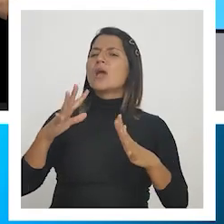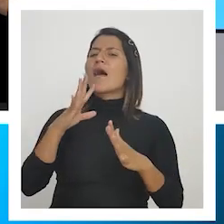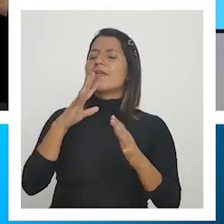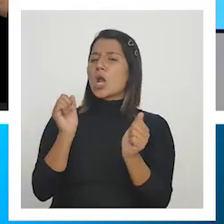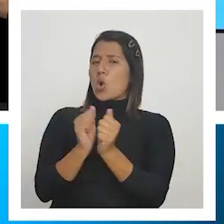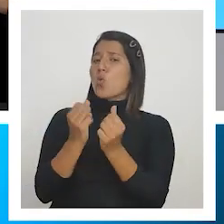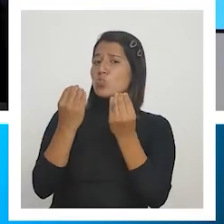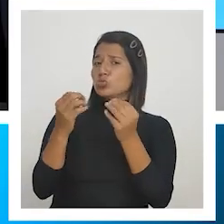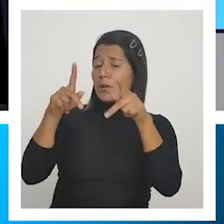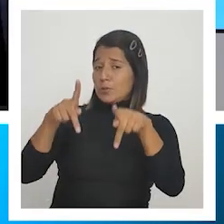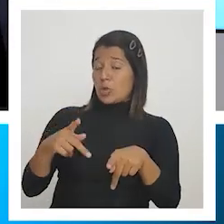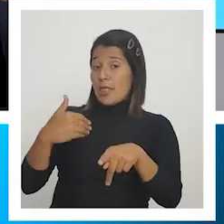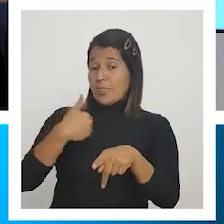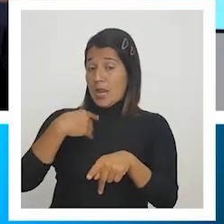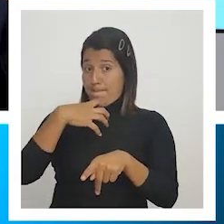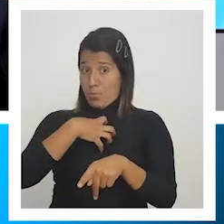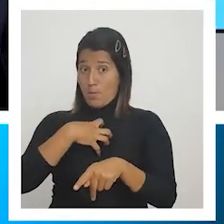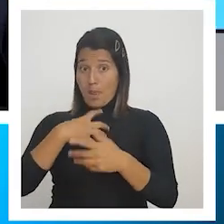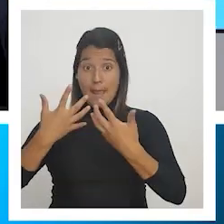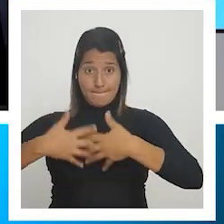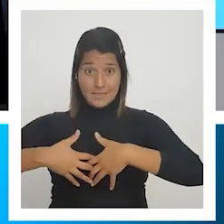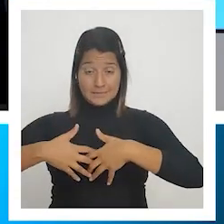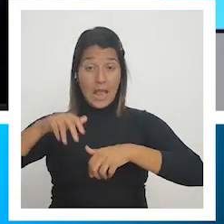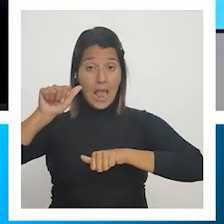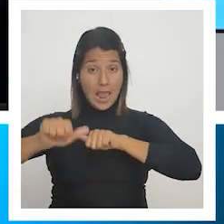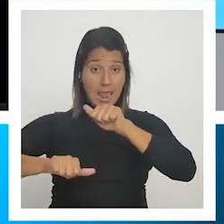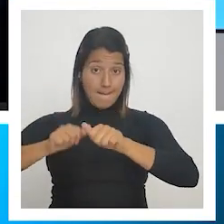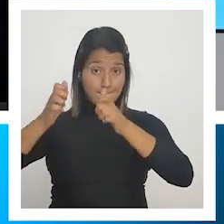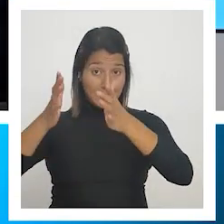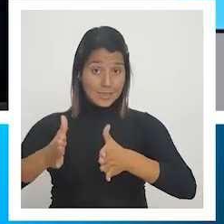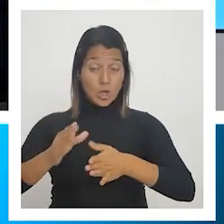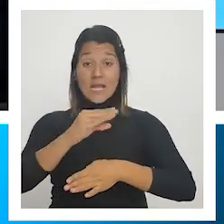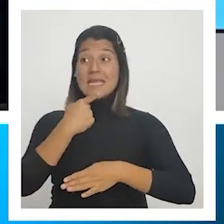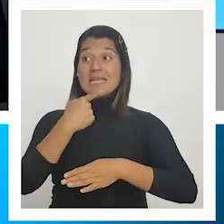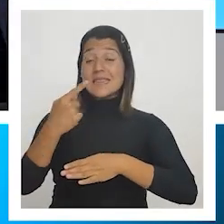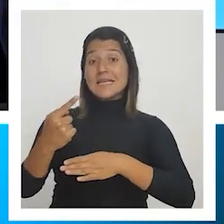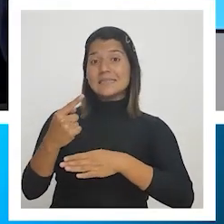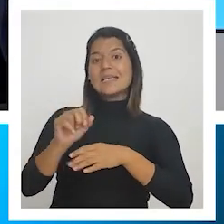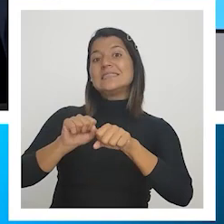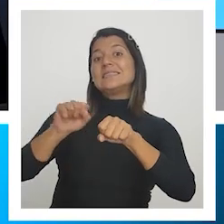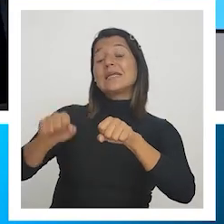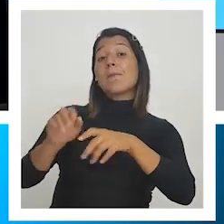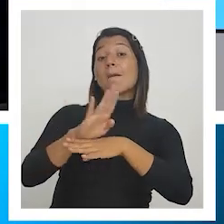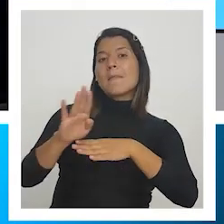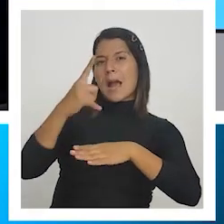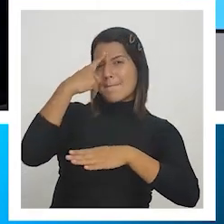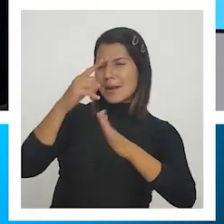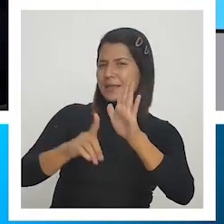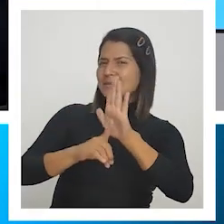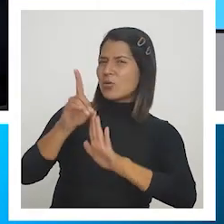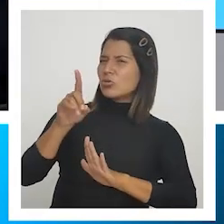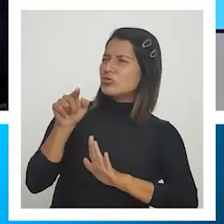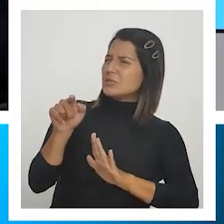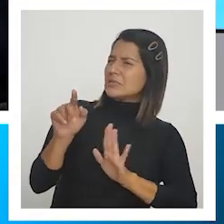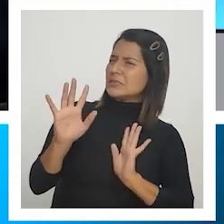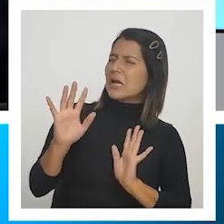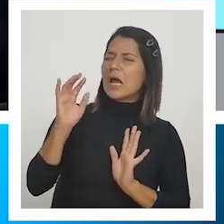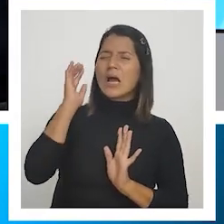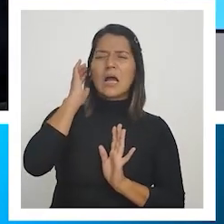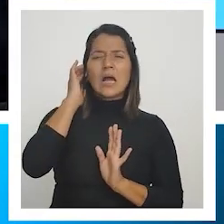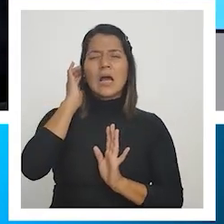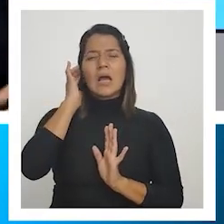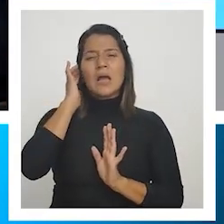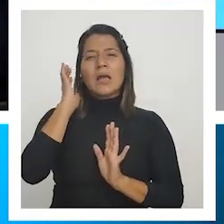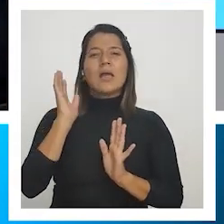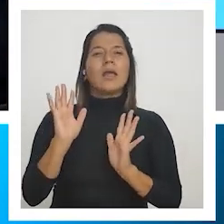que la banca para el desarrollo es utópica, como que está de nombre pero que realmente